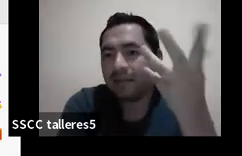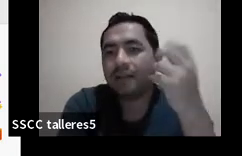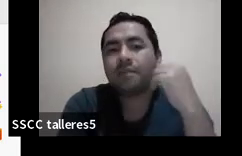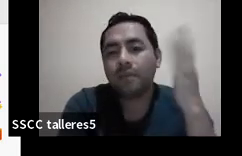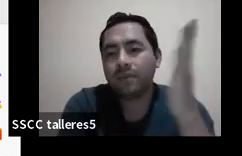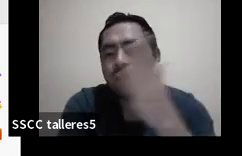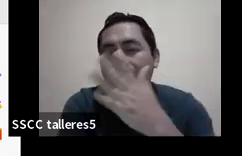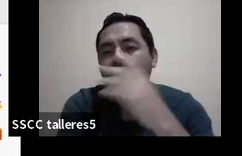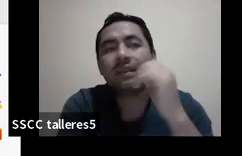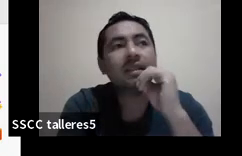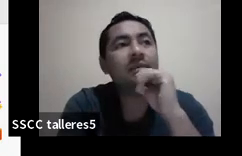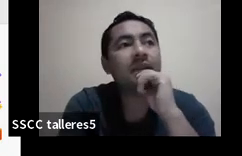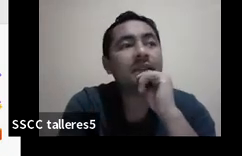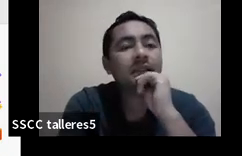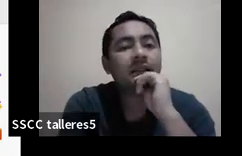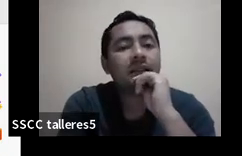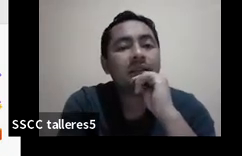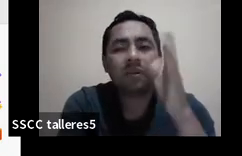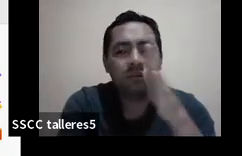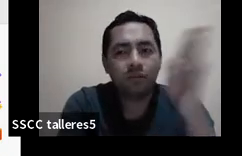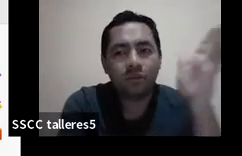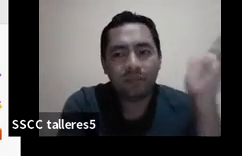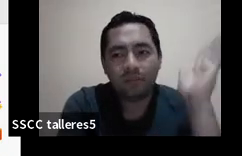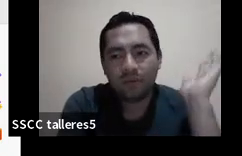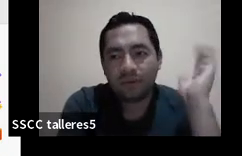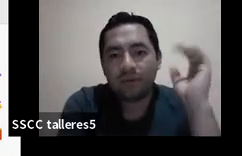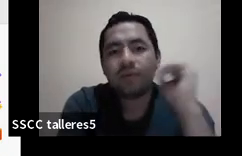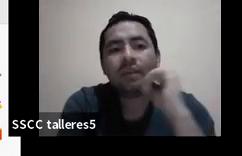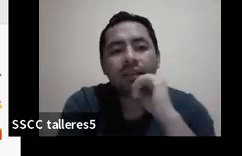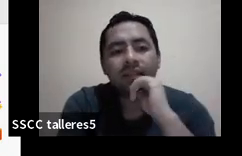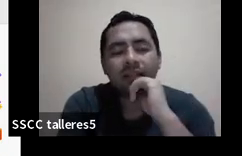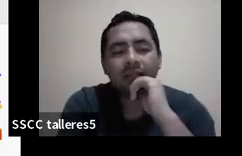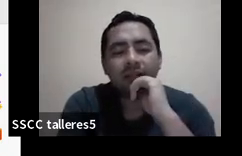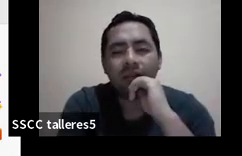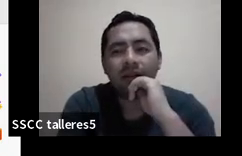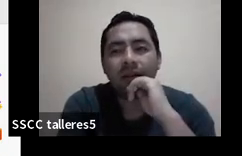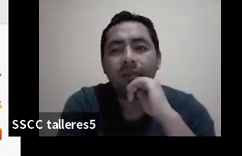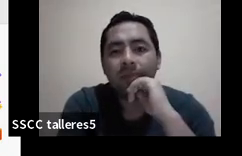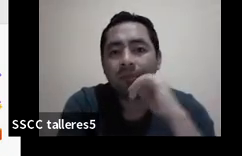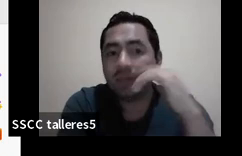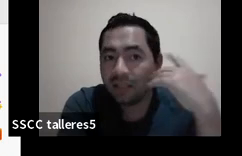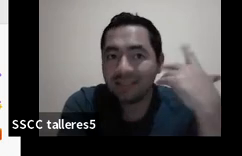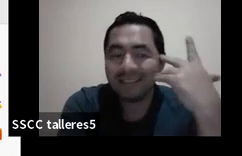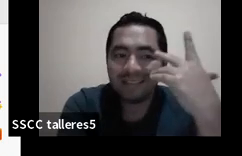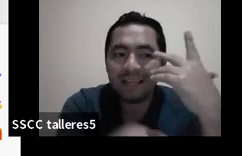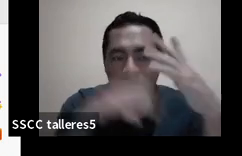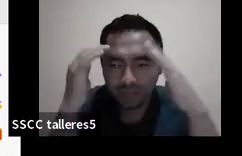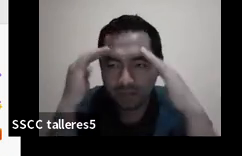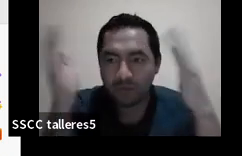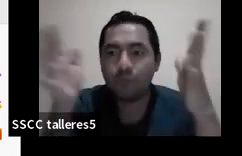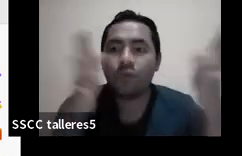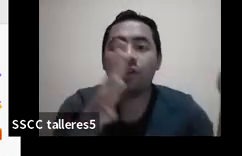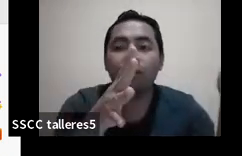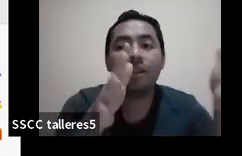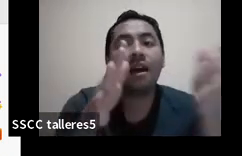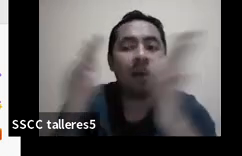ser prácticas, vamos a ver diferentes temas. Pero lo de hoy solamente vamos a hacerlo teórico, ¿ya? Porque es necesario